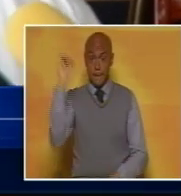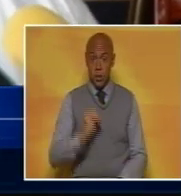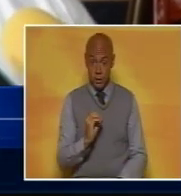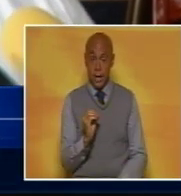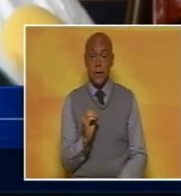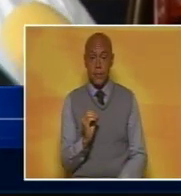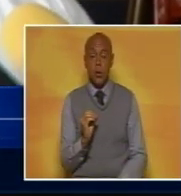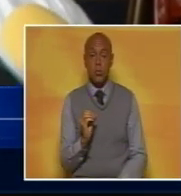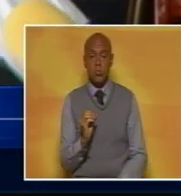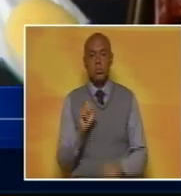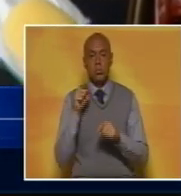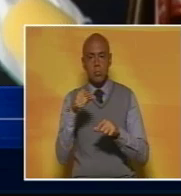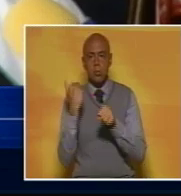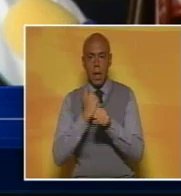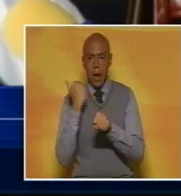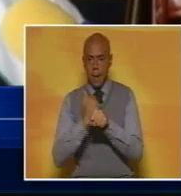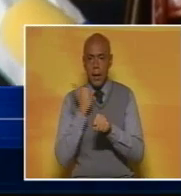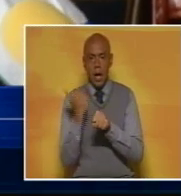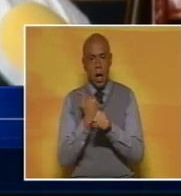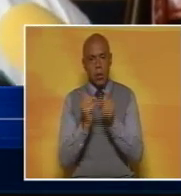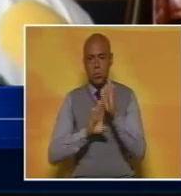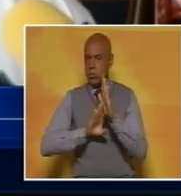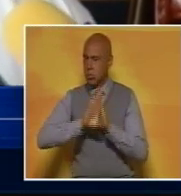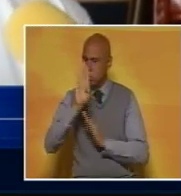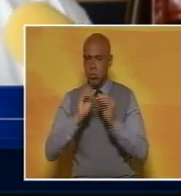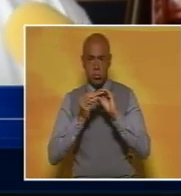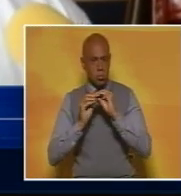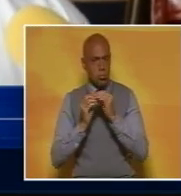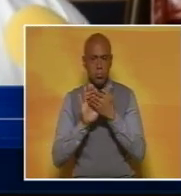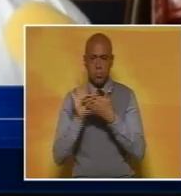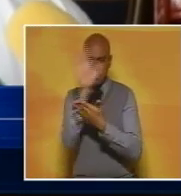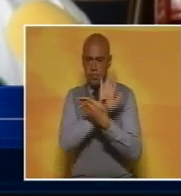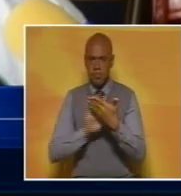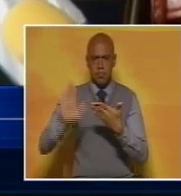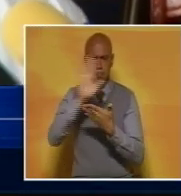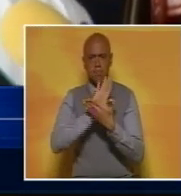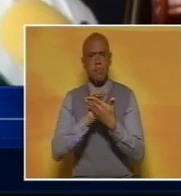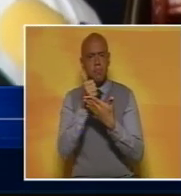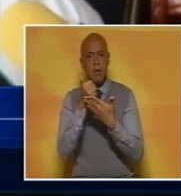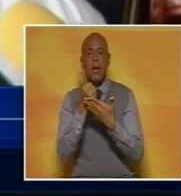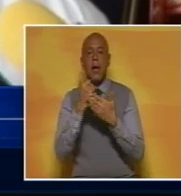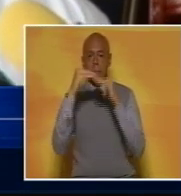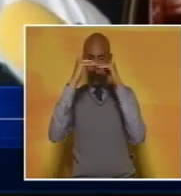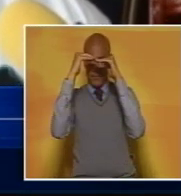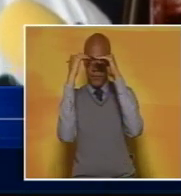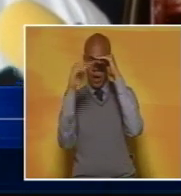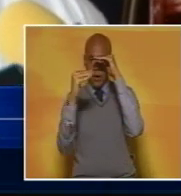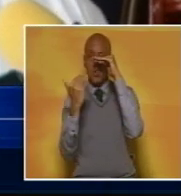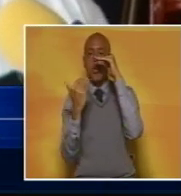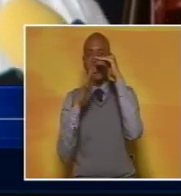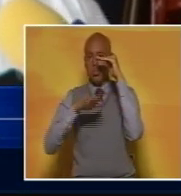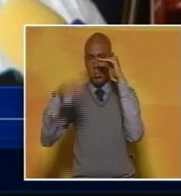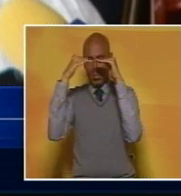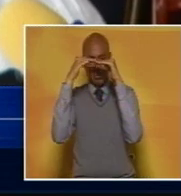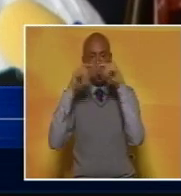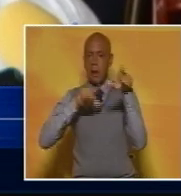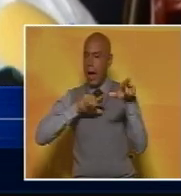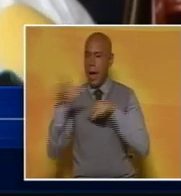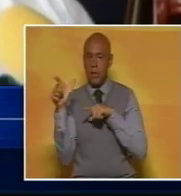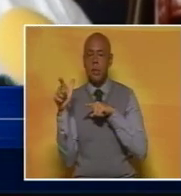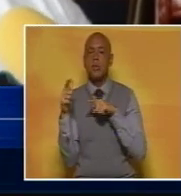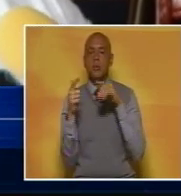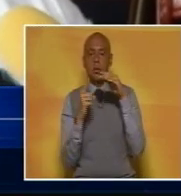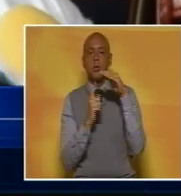80% de trabajos avanzados, un 95% de techo culminado. Ya